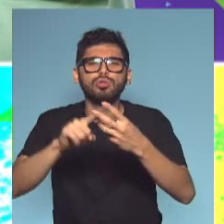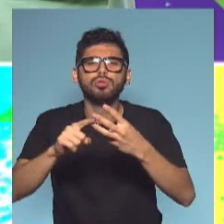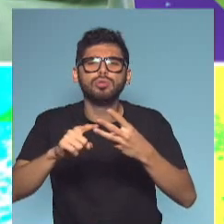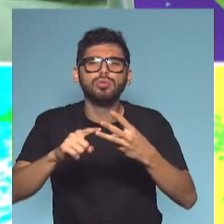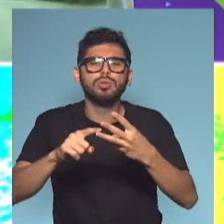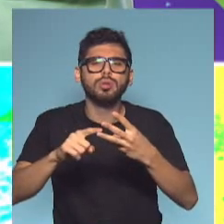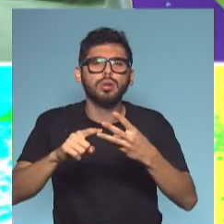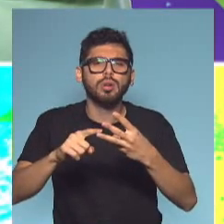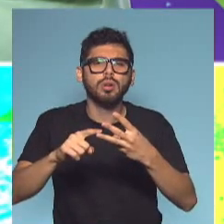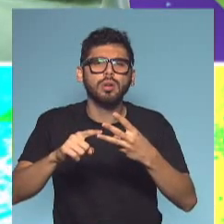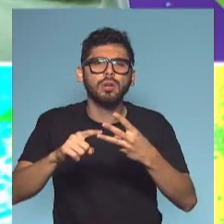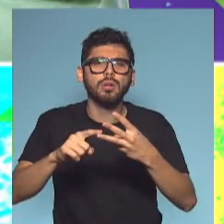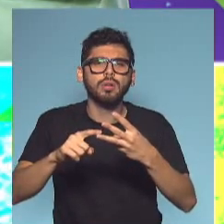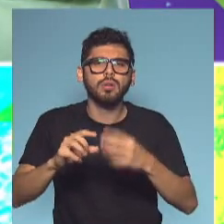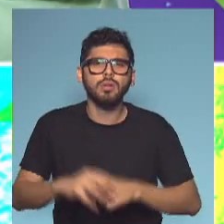cuántos años tienen. Yo